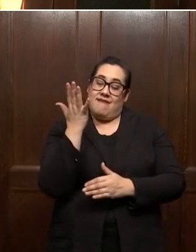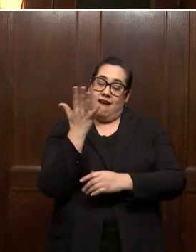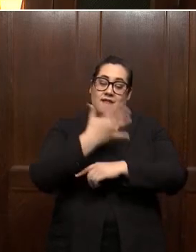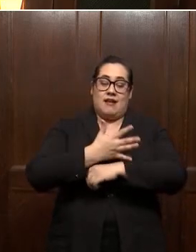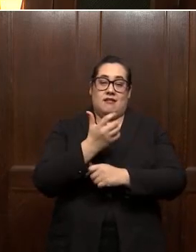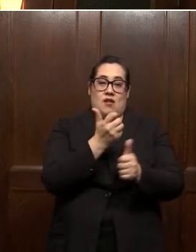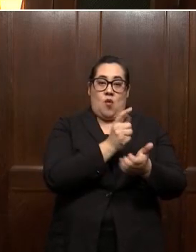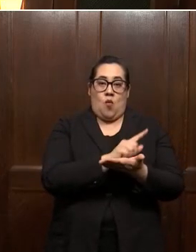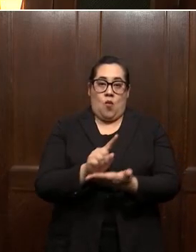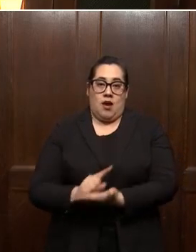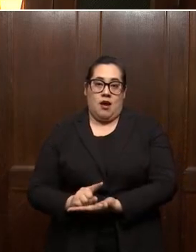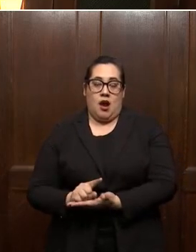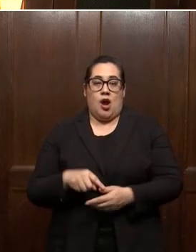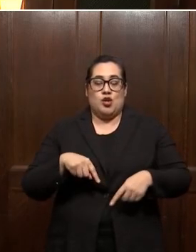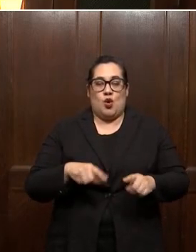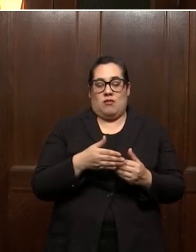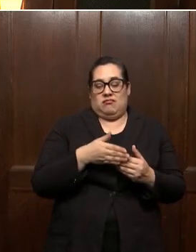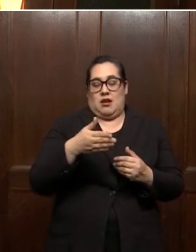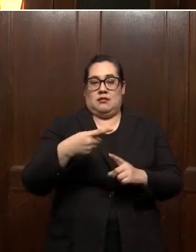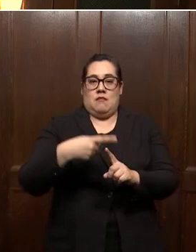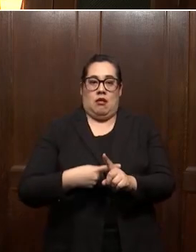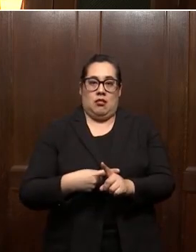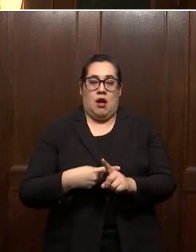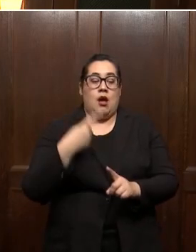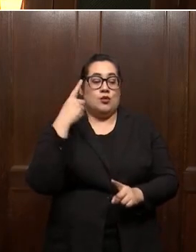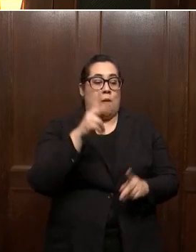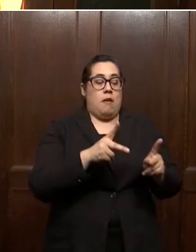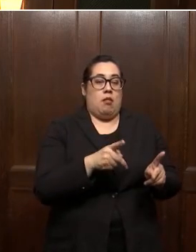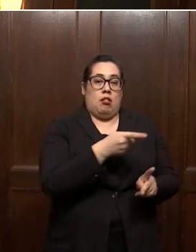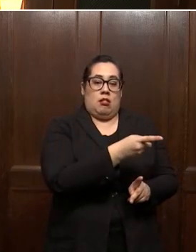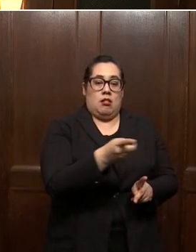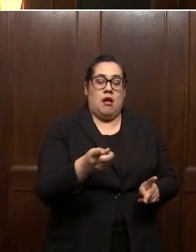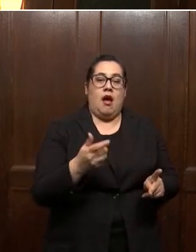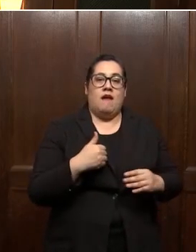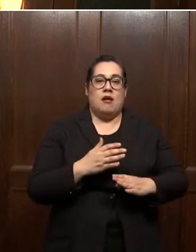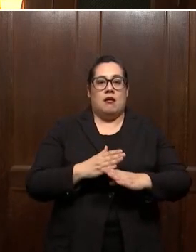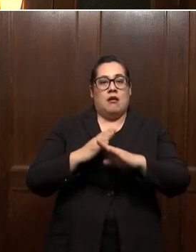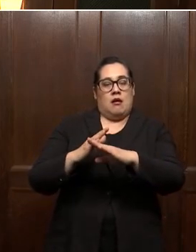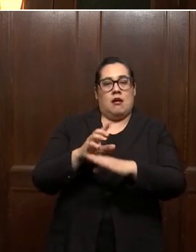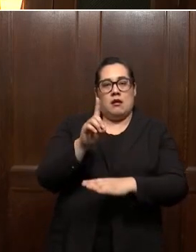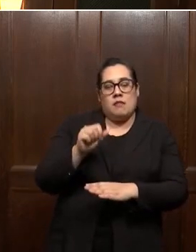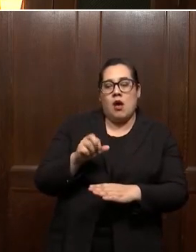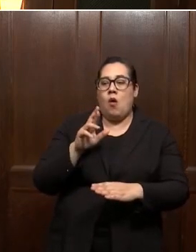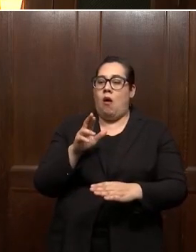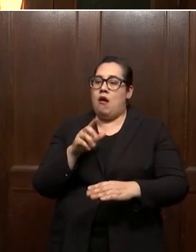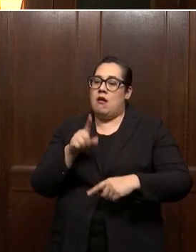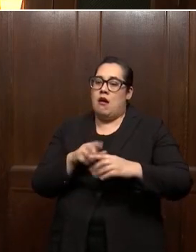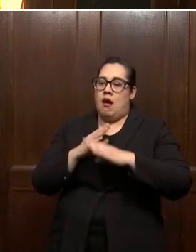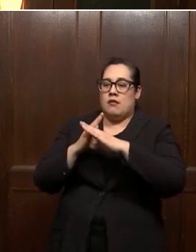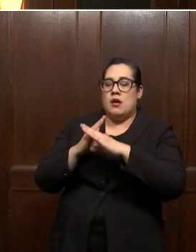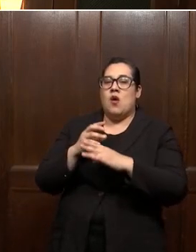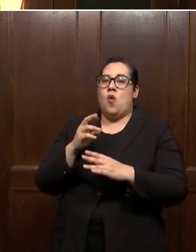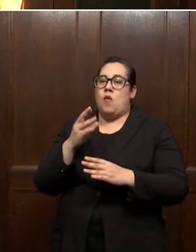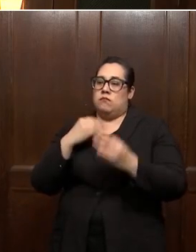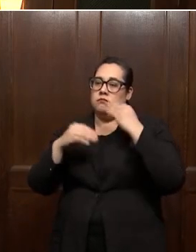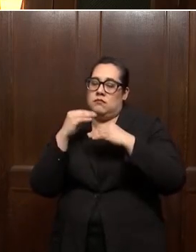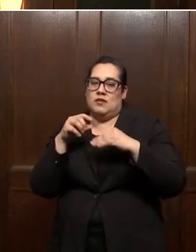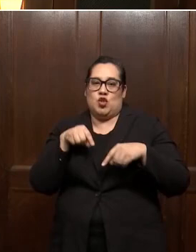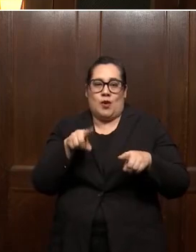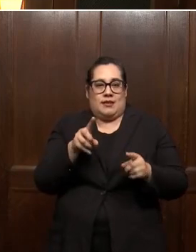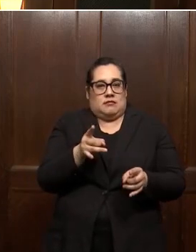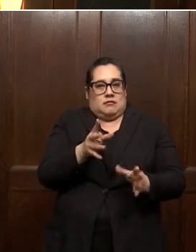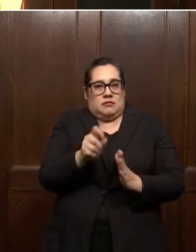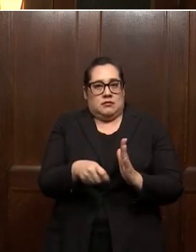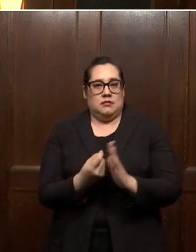la semana durante el mes entrante para personas con obstáculos al acceso a la alimentación en esta